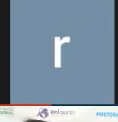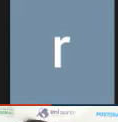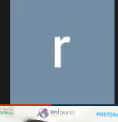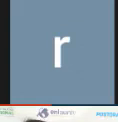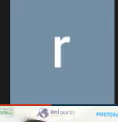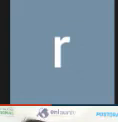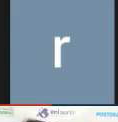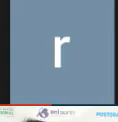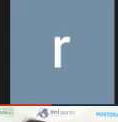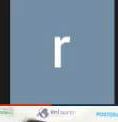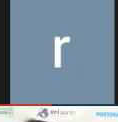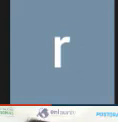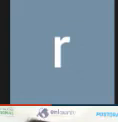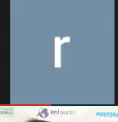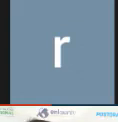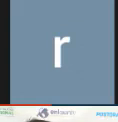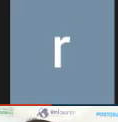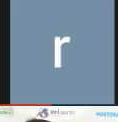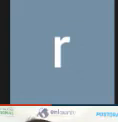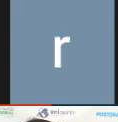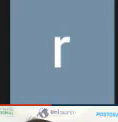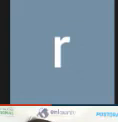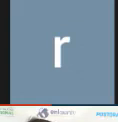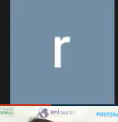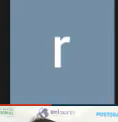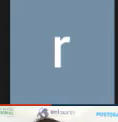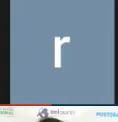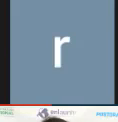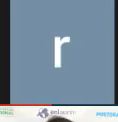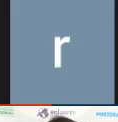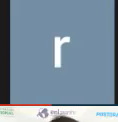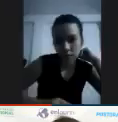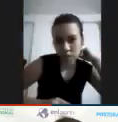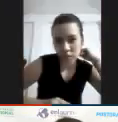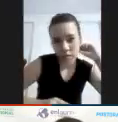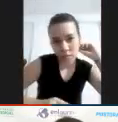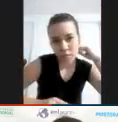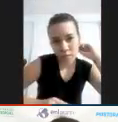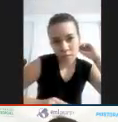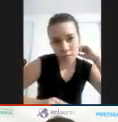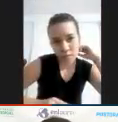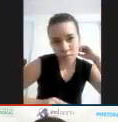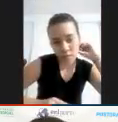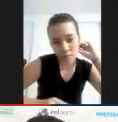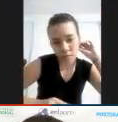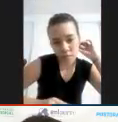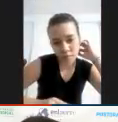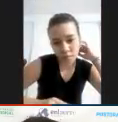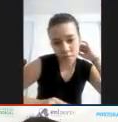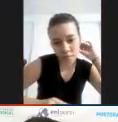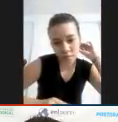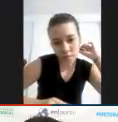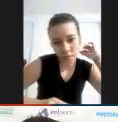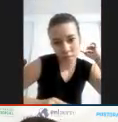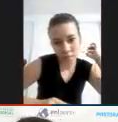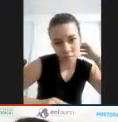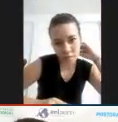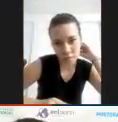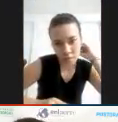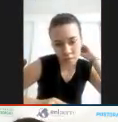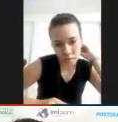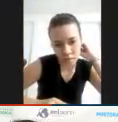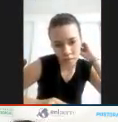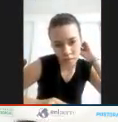inicio, esta palabra, este vocablo fe, viene porque se lo han inculcado, usted lo ha entendido de esa manera y usted tiene confianza en